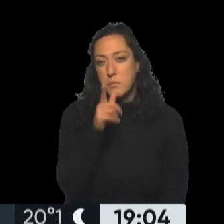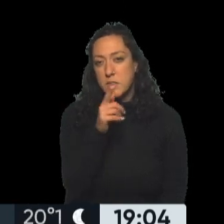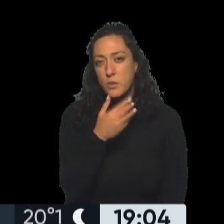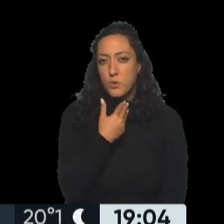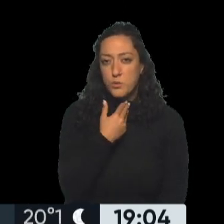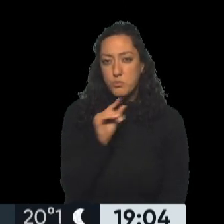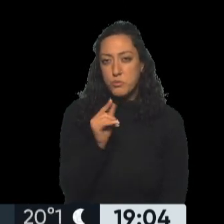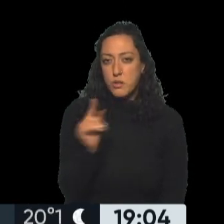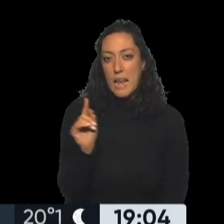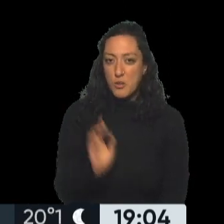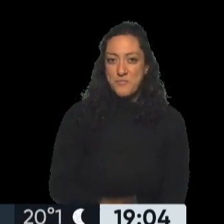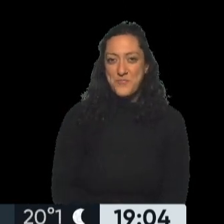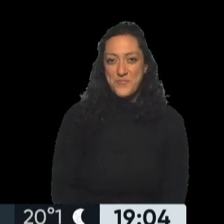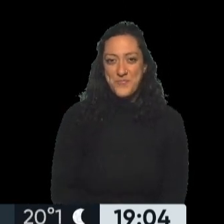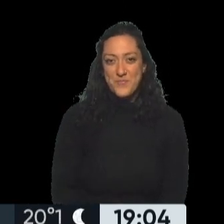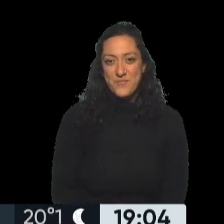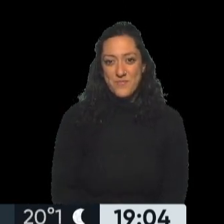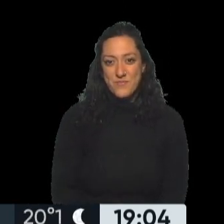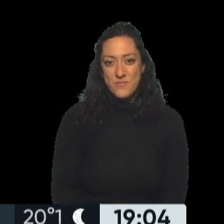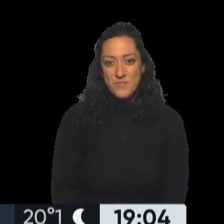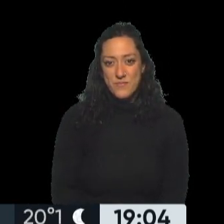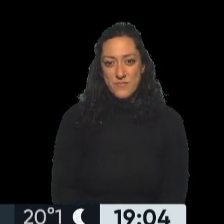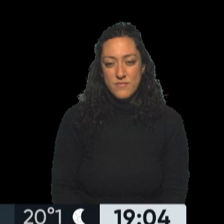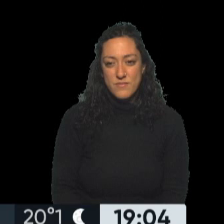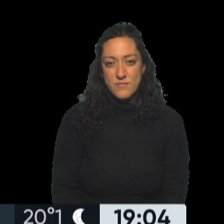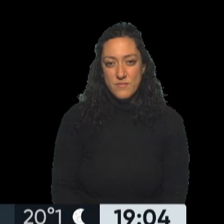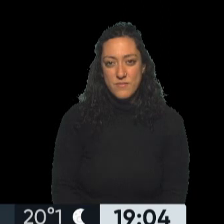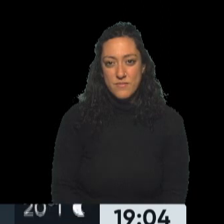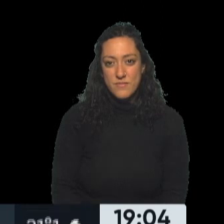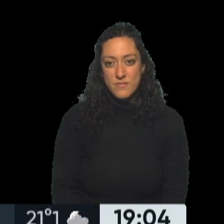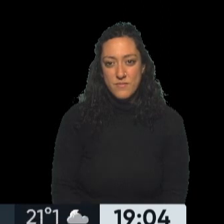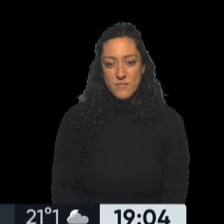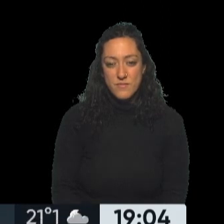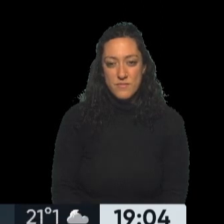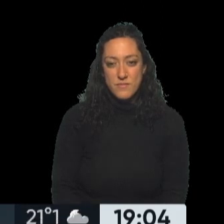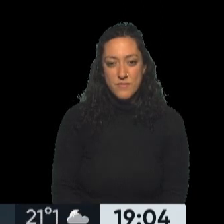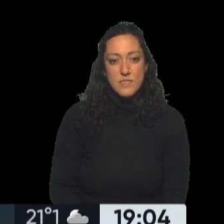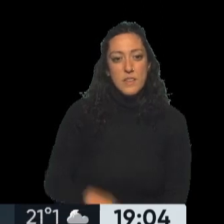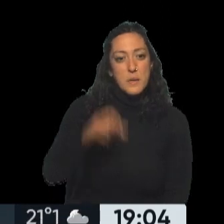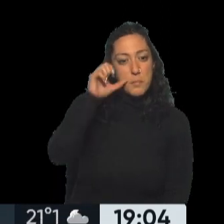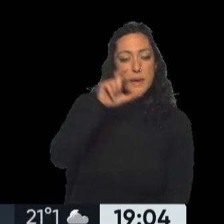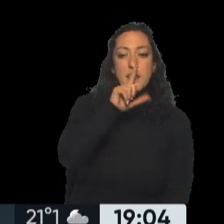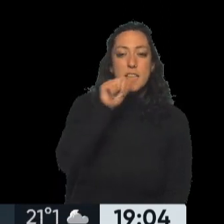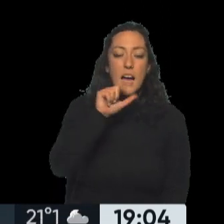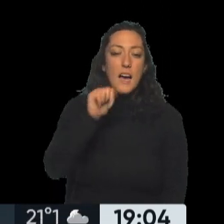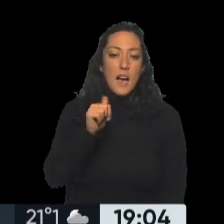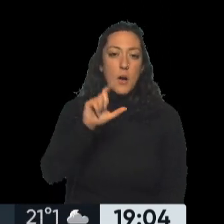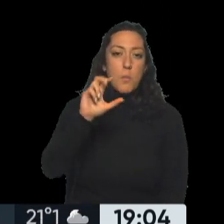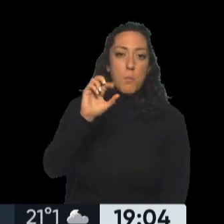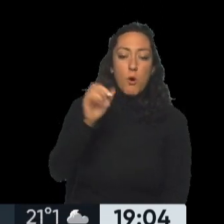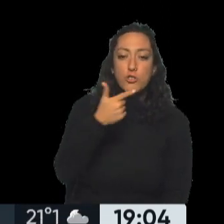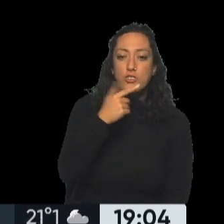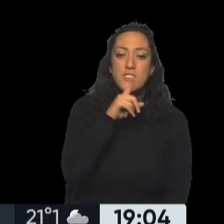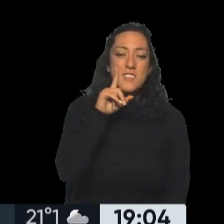voz Y si tu corazón la cuestión es que petacas postinas así se llama este usuario de